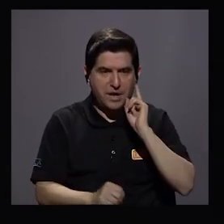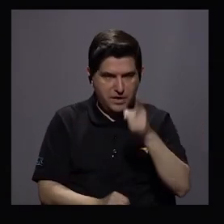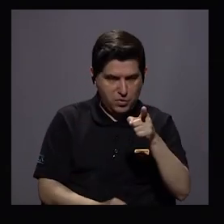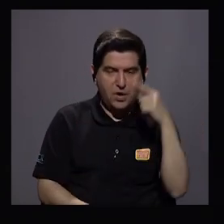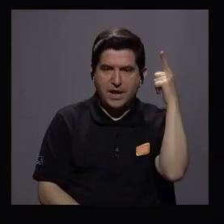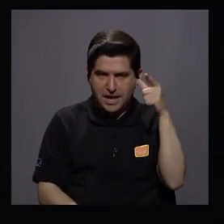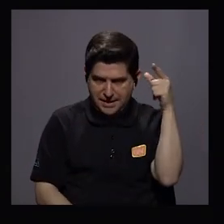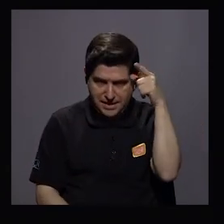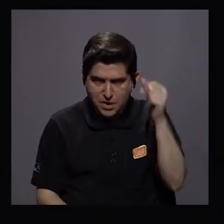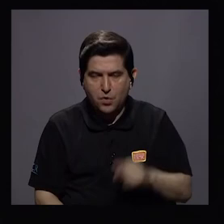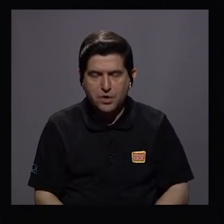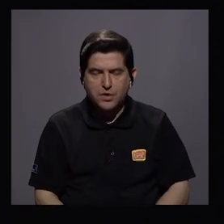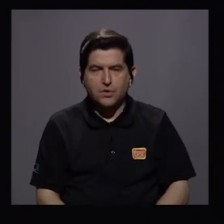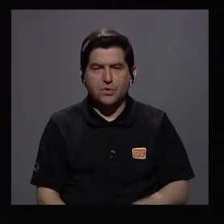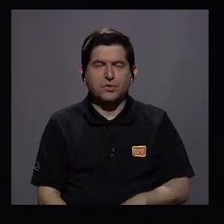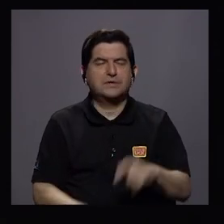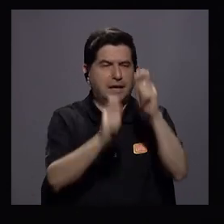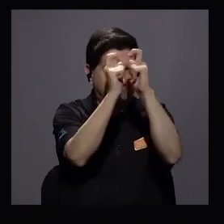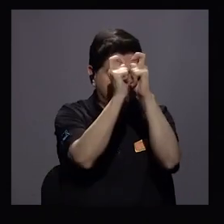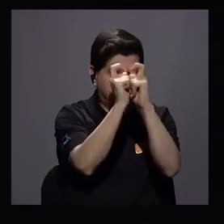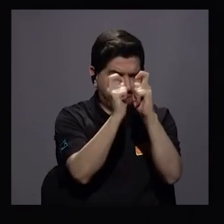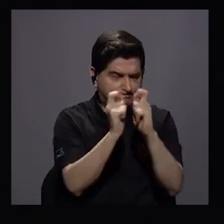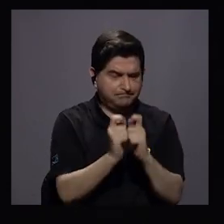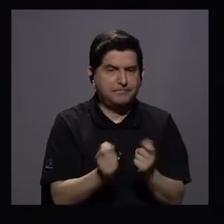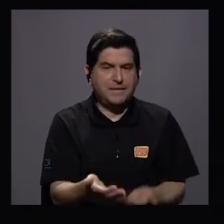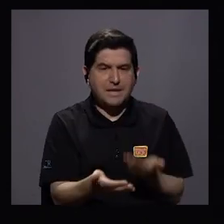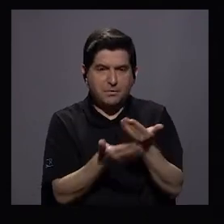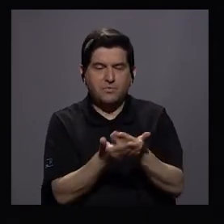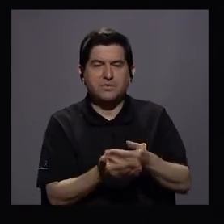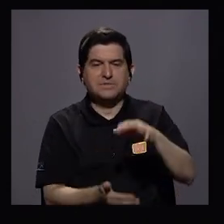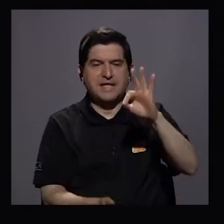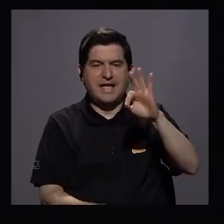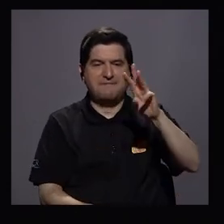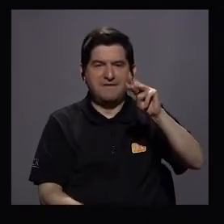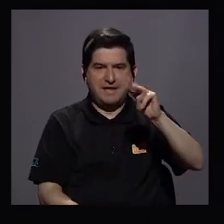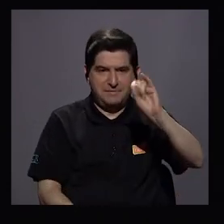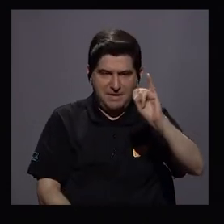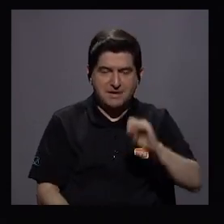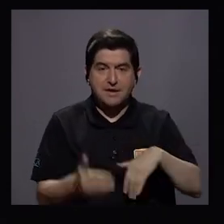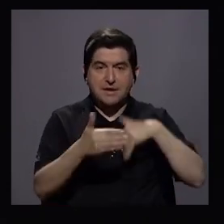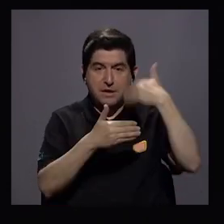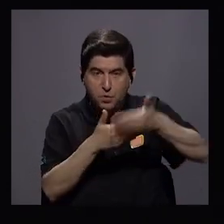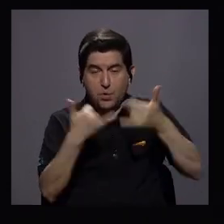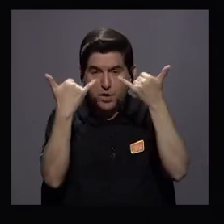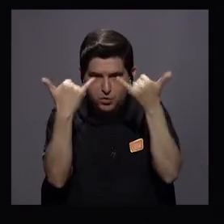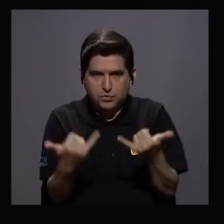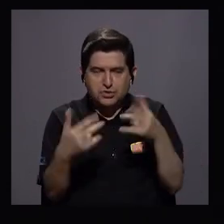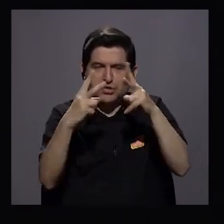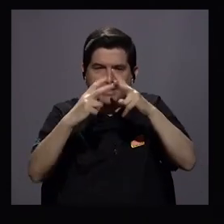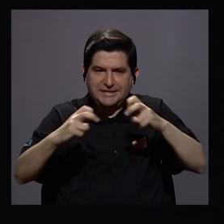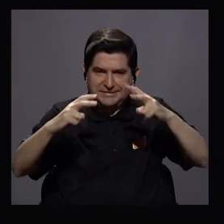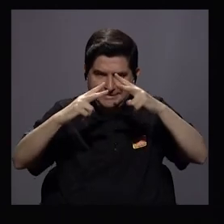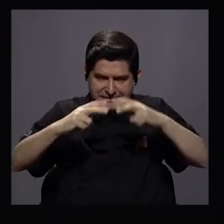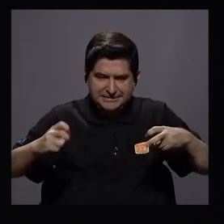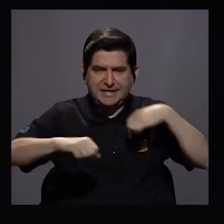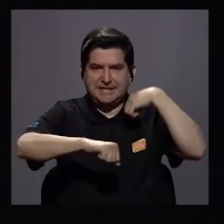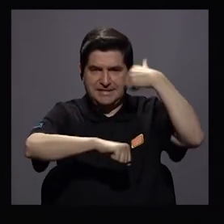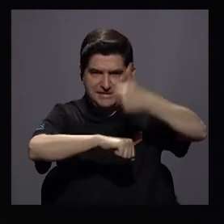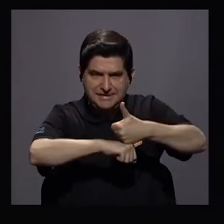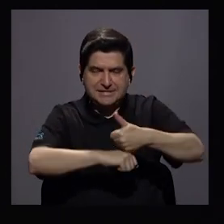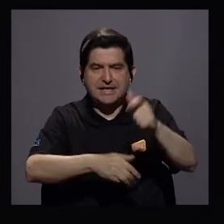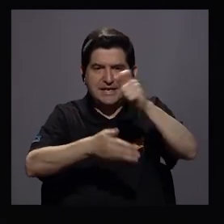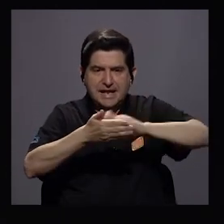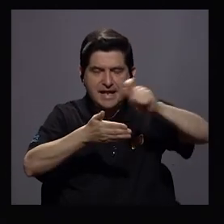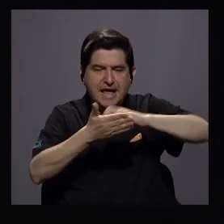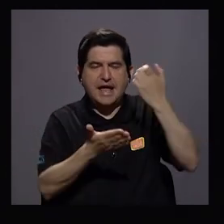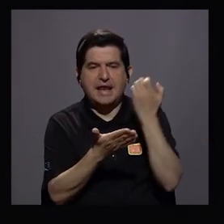por supuesto, de un detalle de la propuesta del fondo, para luego caer, por supuesto, en el análisis que se establece desde la Escuela